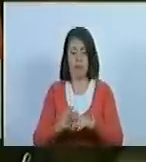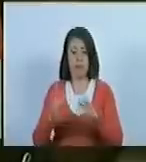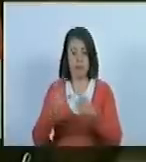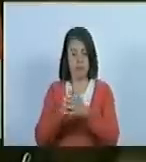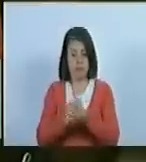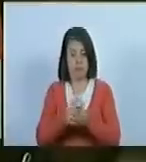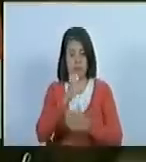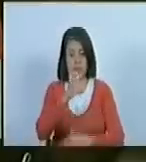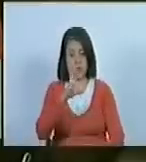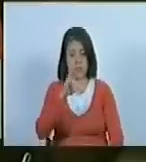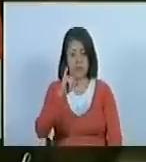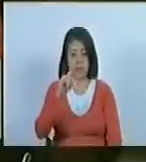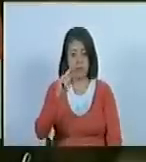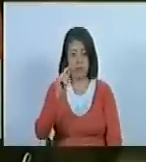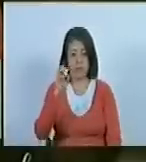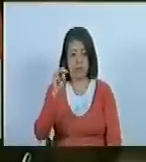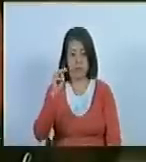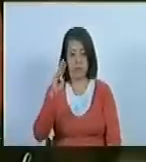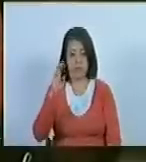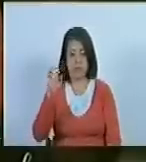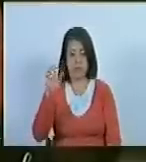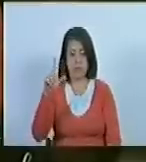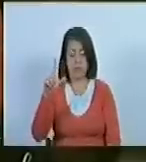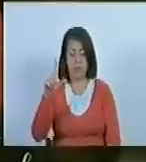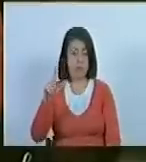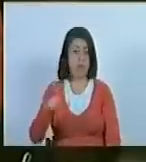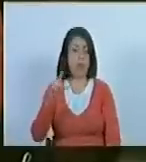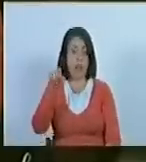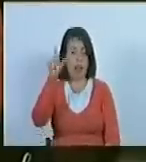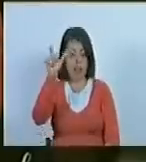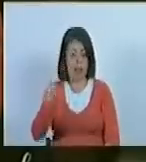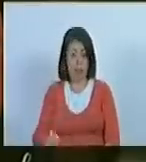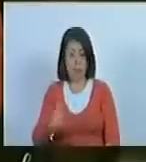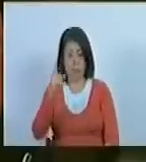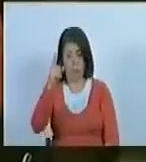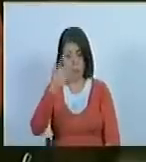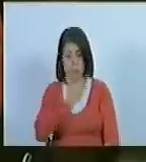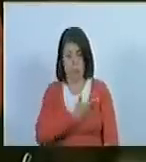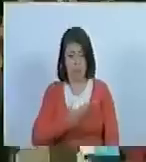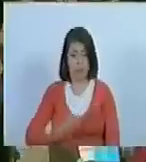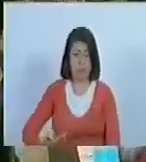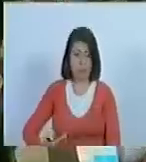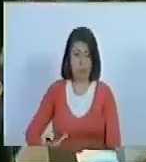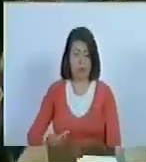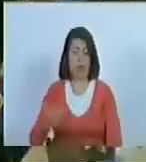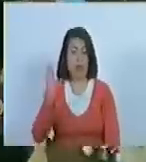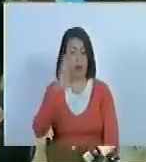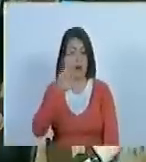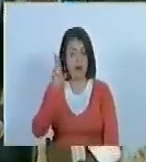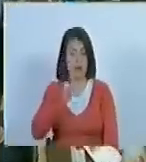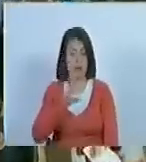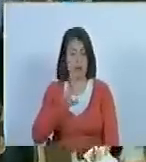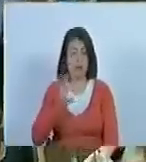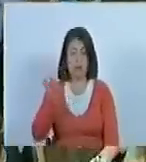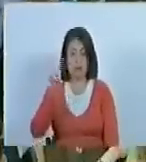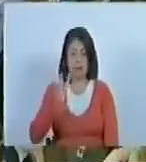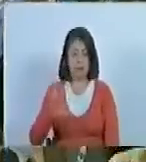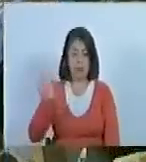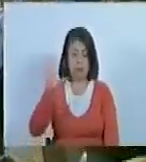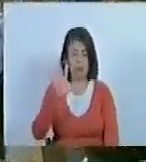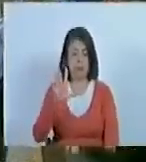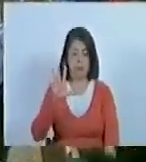compañero Cristóbal Mendoza, quien fue el primer presidente de la República de